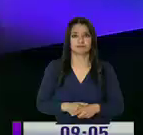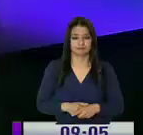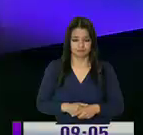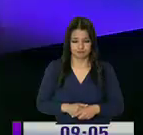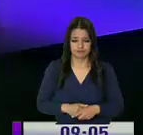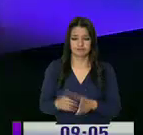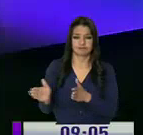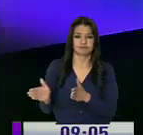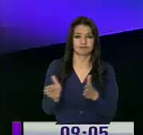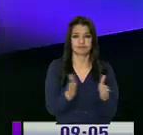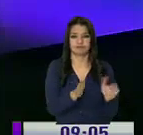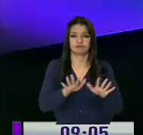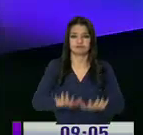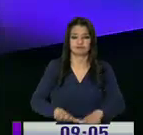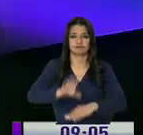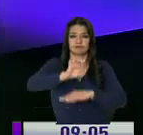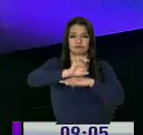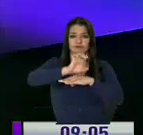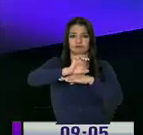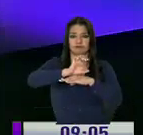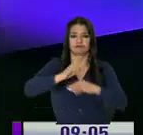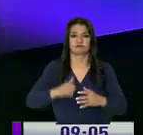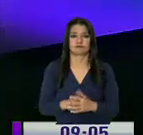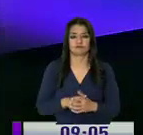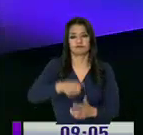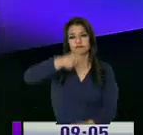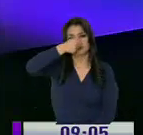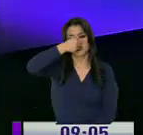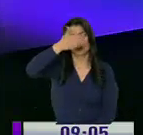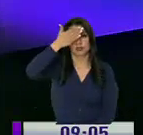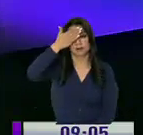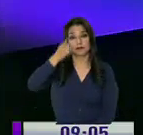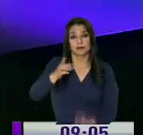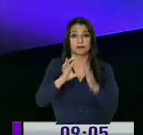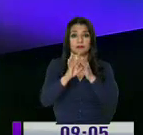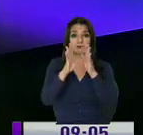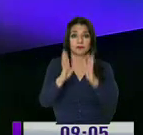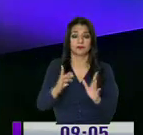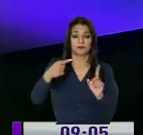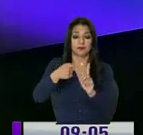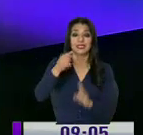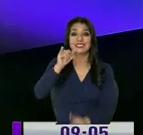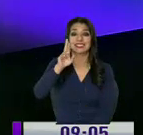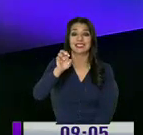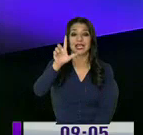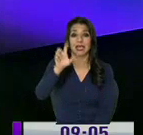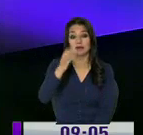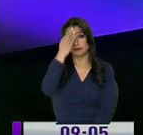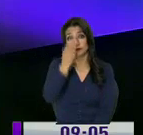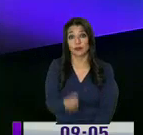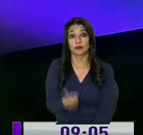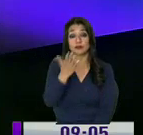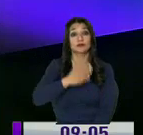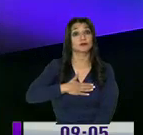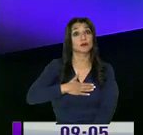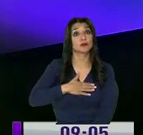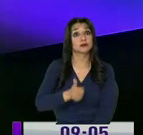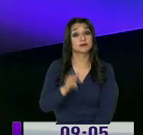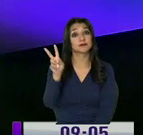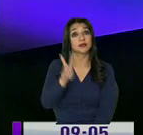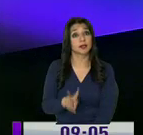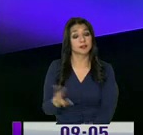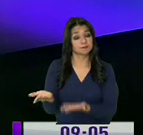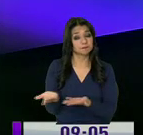Vamos de vuelta a nuestro país, amigos, a Santo Domingo, Los Áchilas. Gisela Morera está ahí. Gisela, buenos días. ¿Cómo está este día viernes?